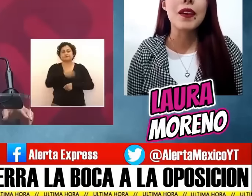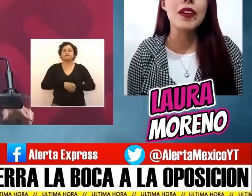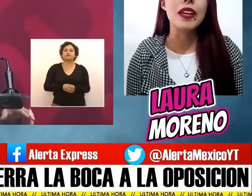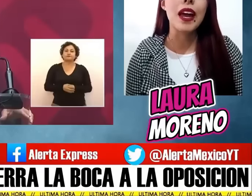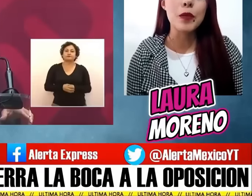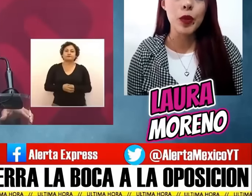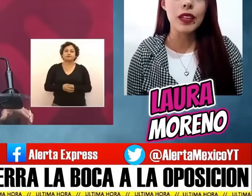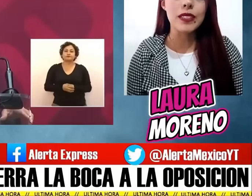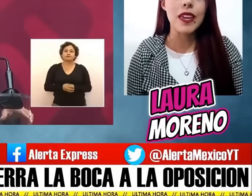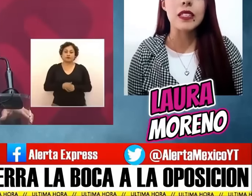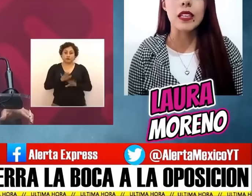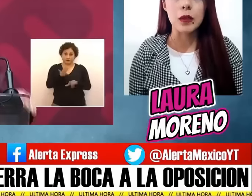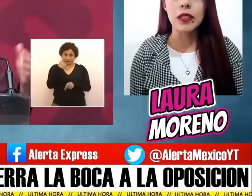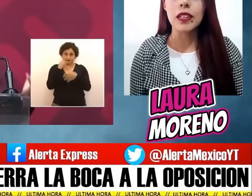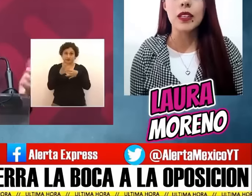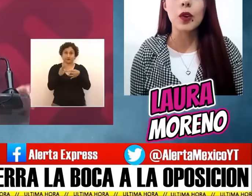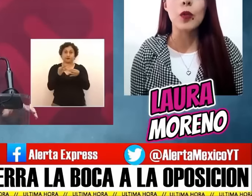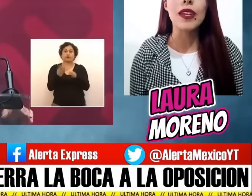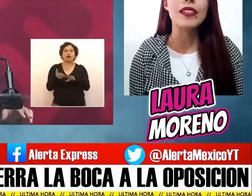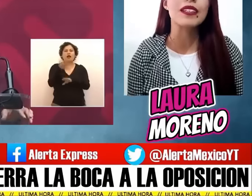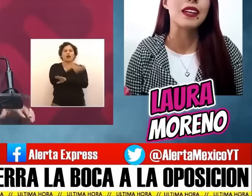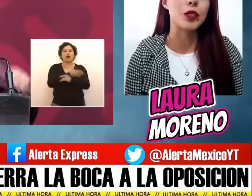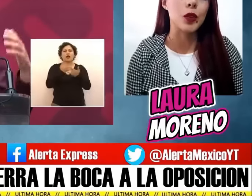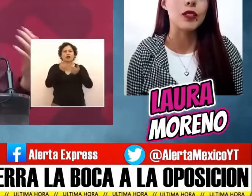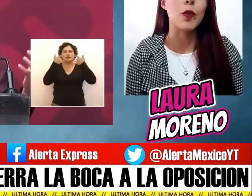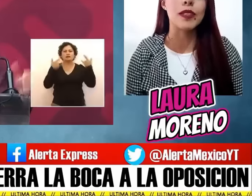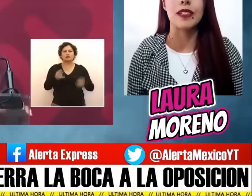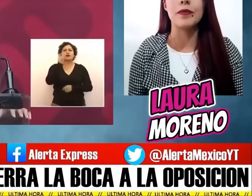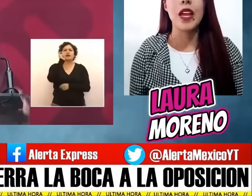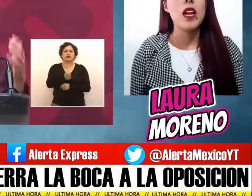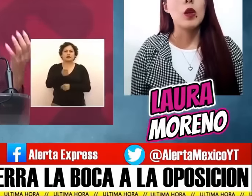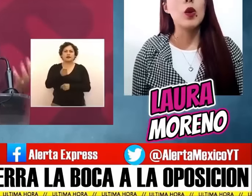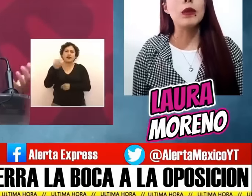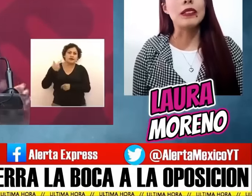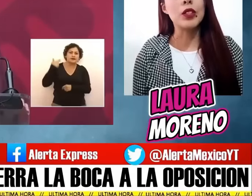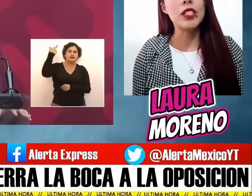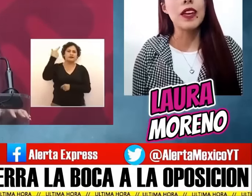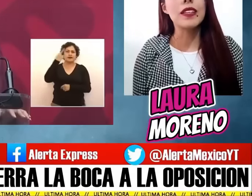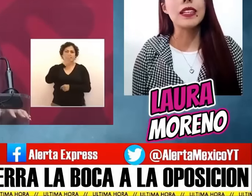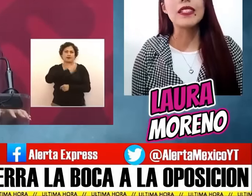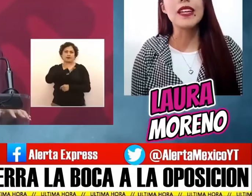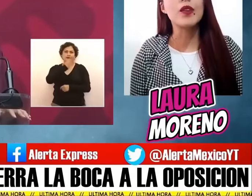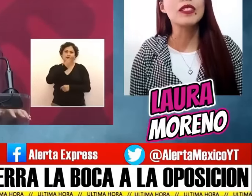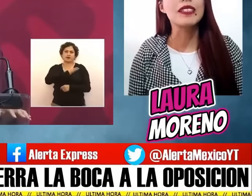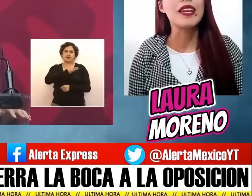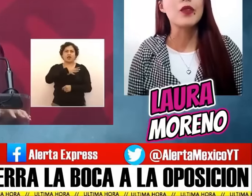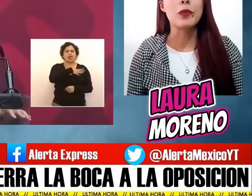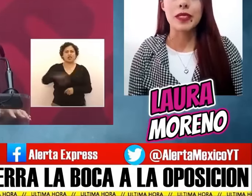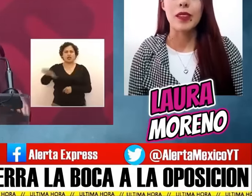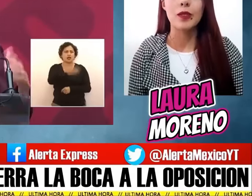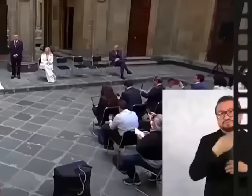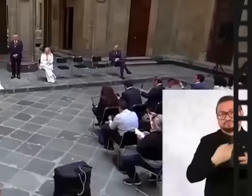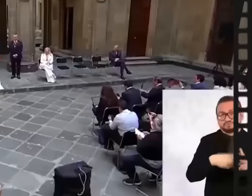y sabe de la importancia de seguir manteniendo buenas relaciones comerciales, no como las cochinadas que hicieron